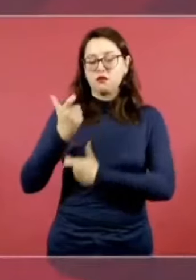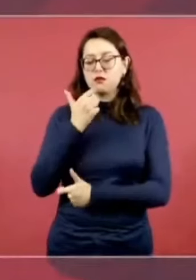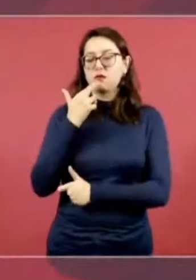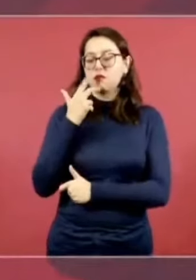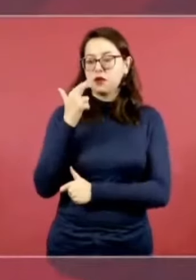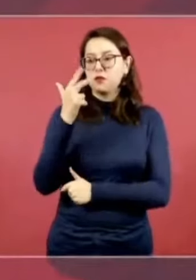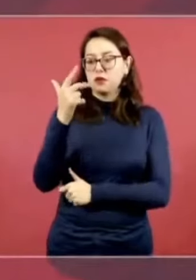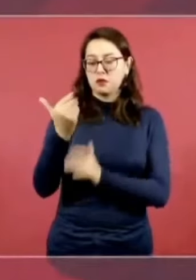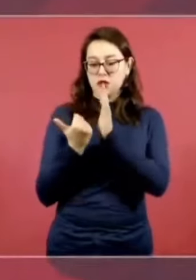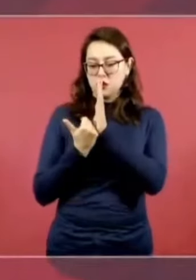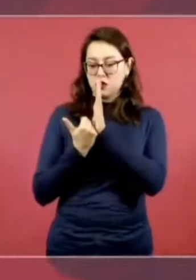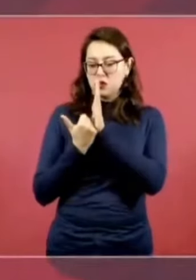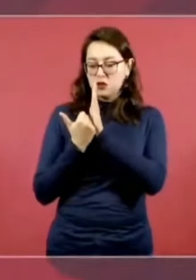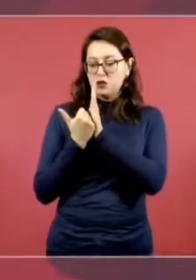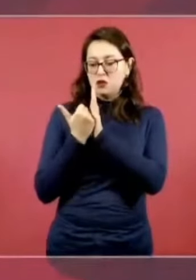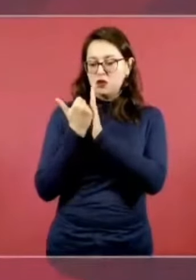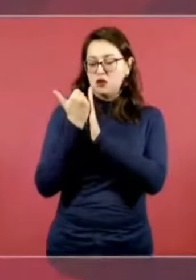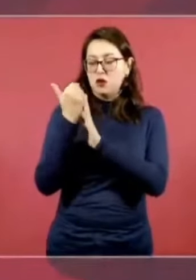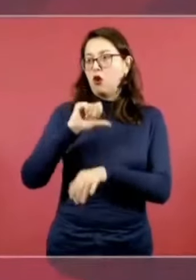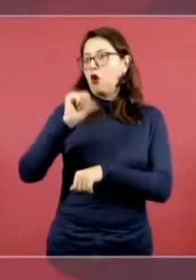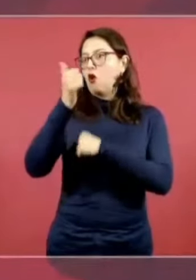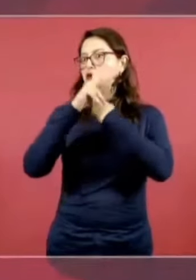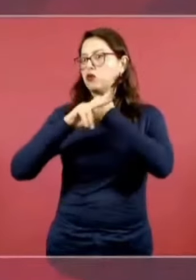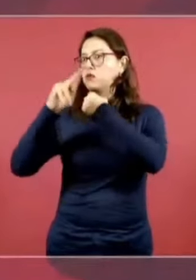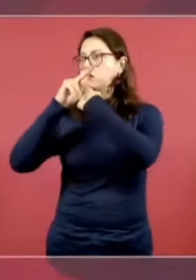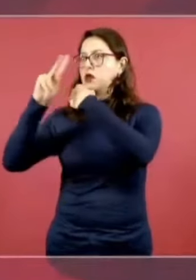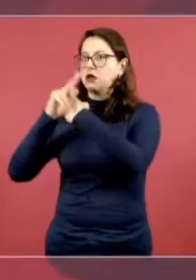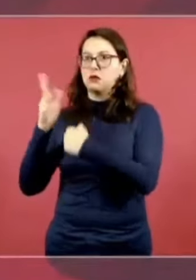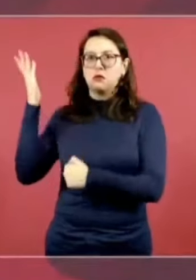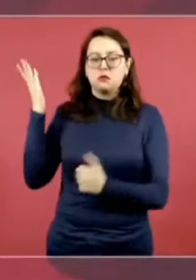está llegando bastante inversión extranjera.